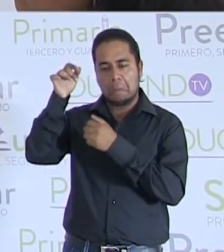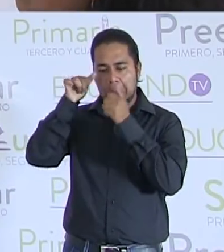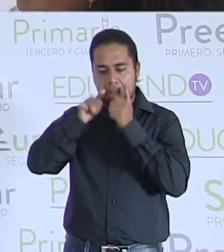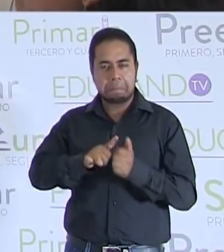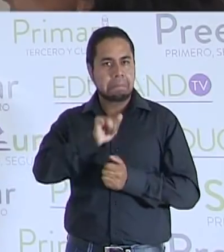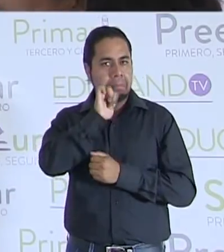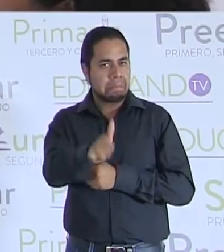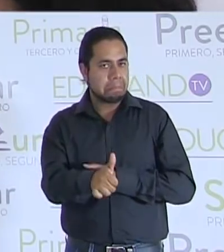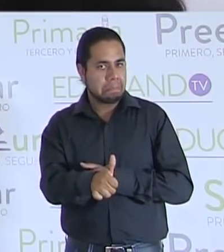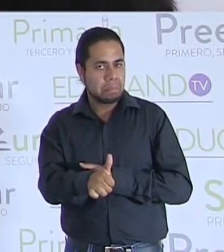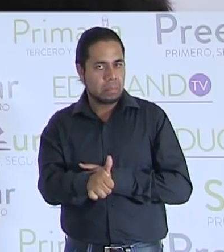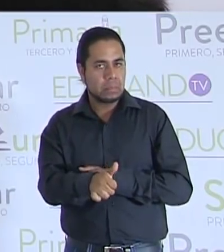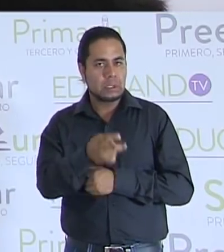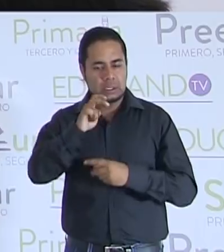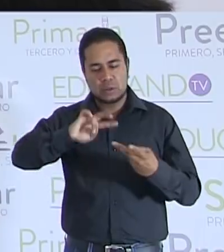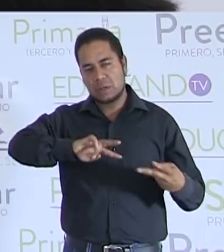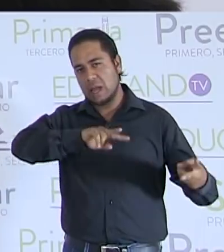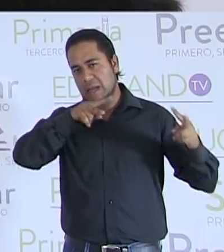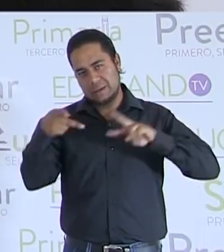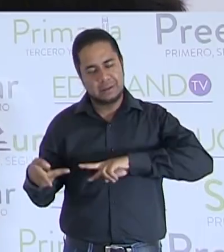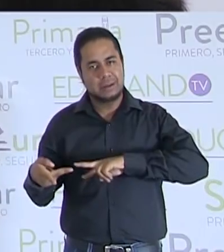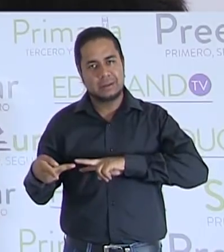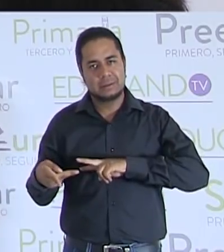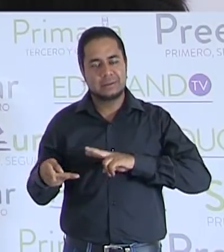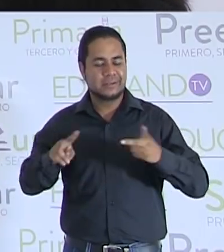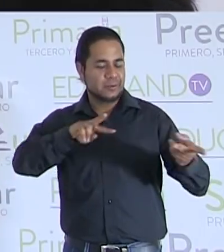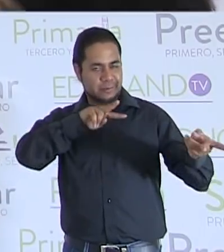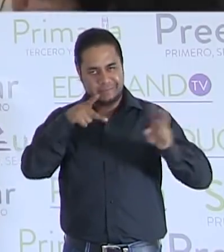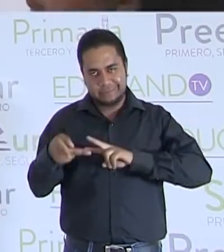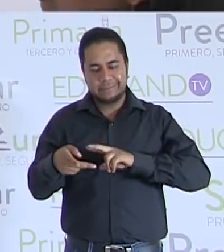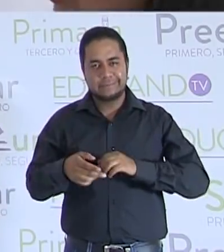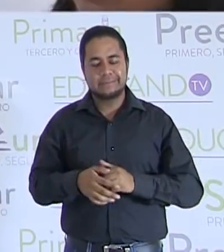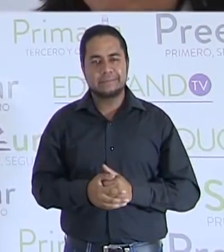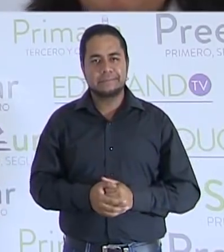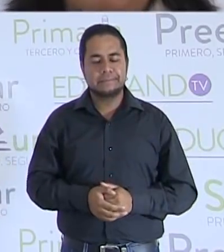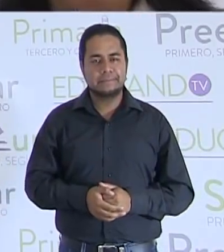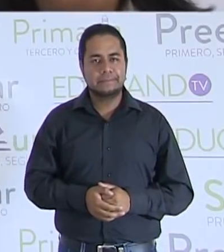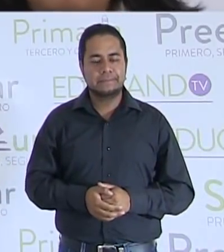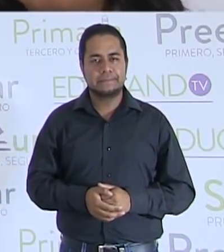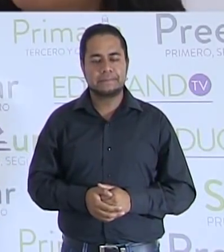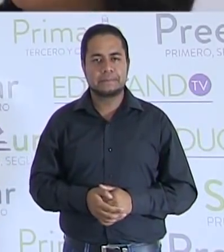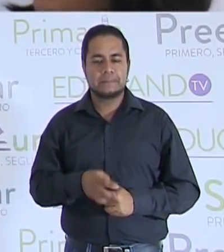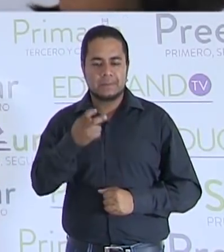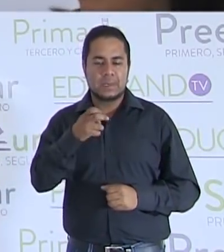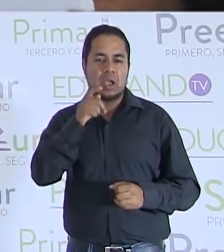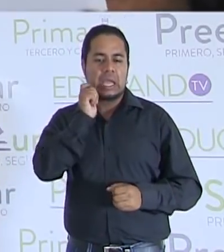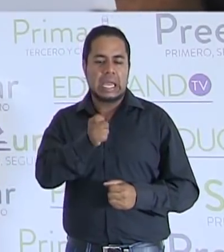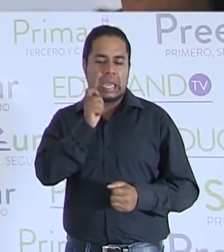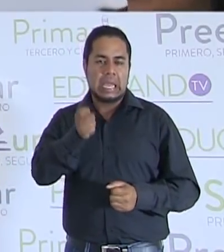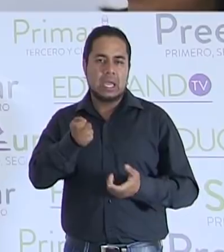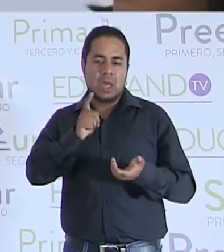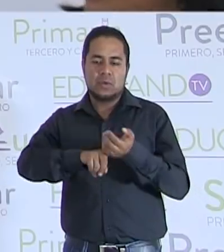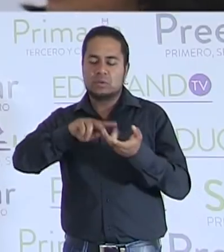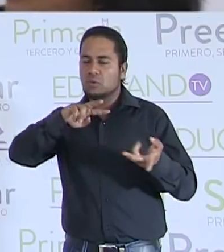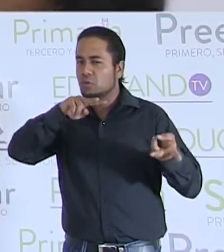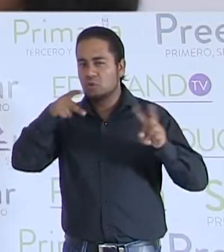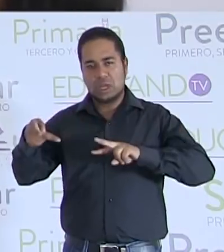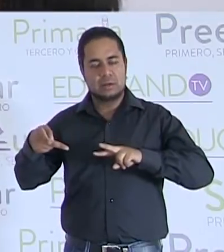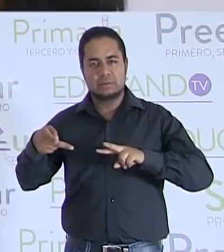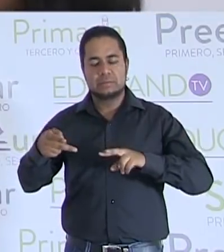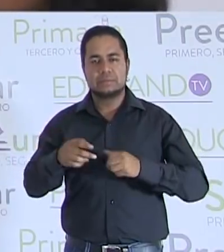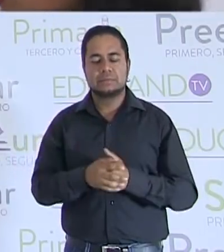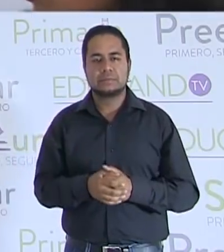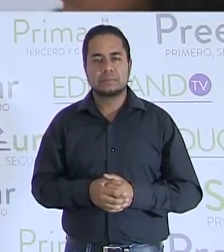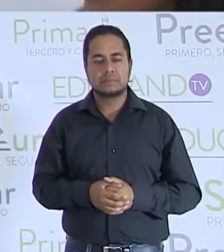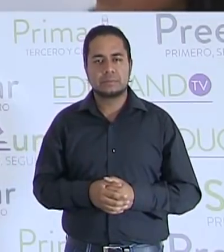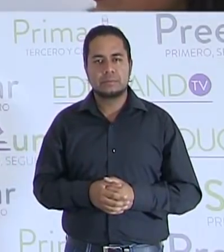2 son opuestos, contrarios. Su significado es contrario. A